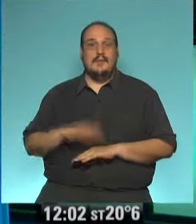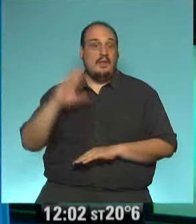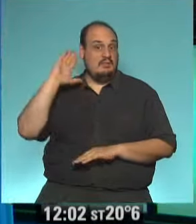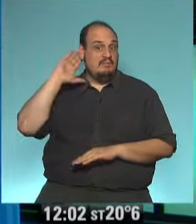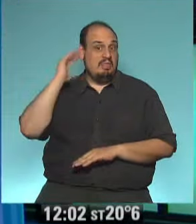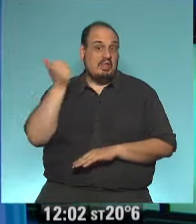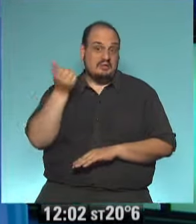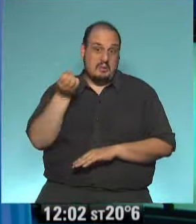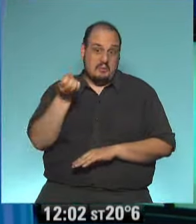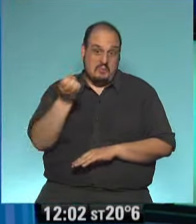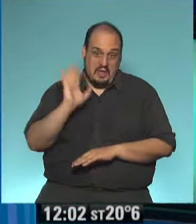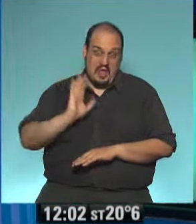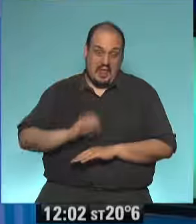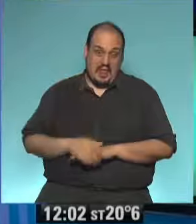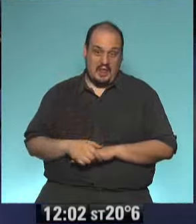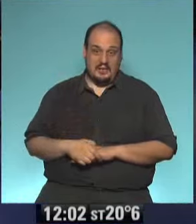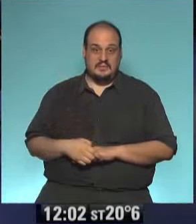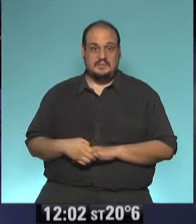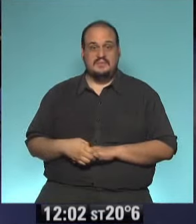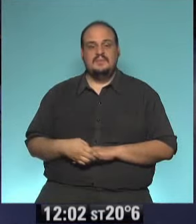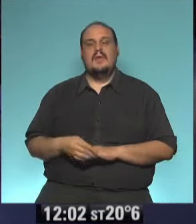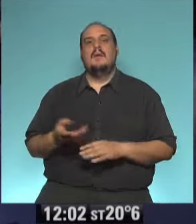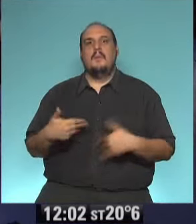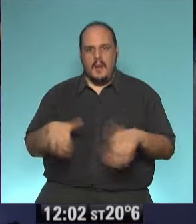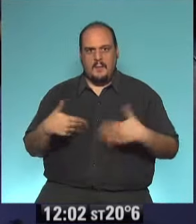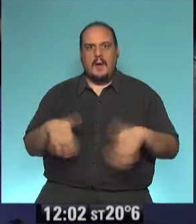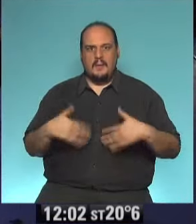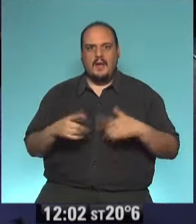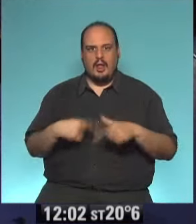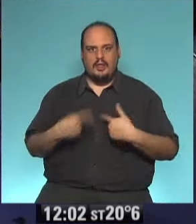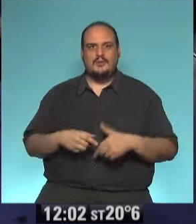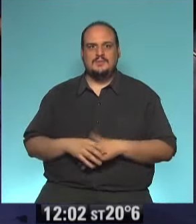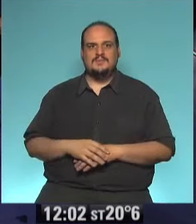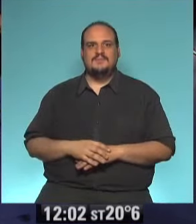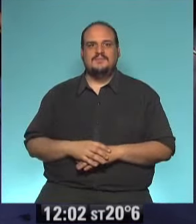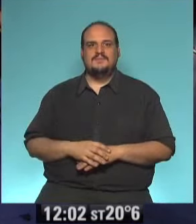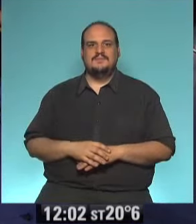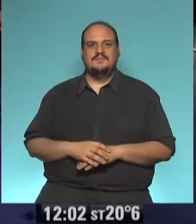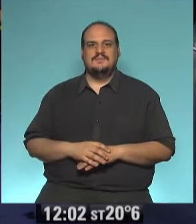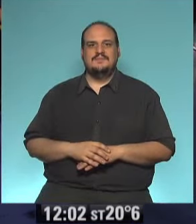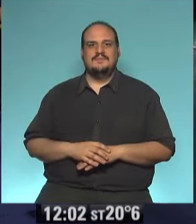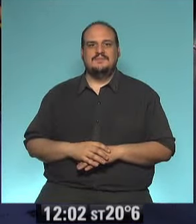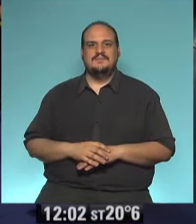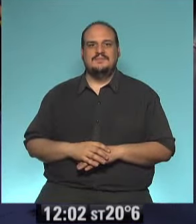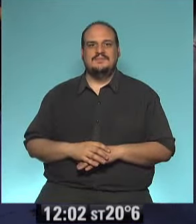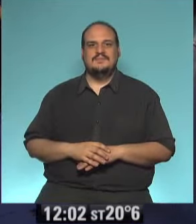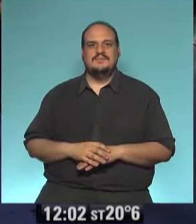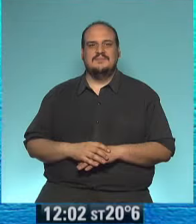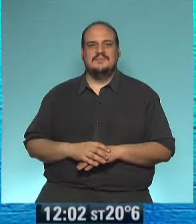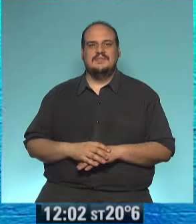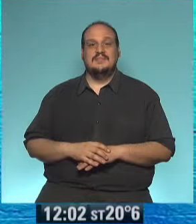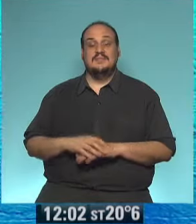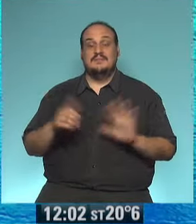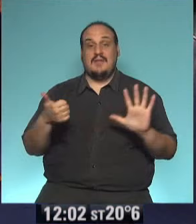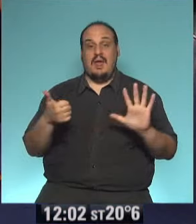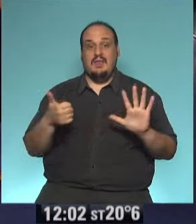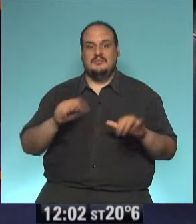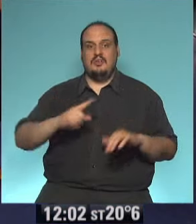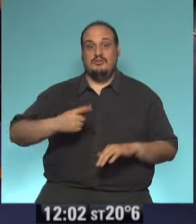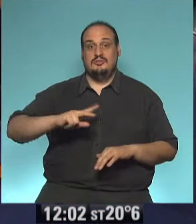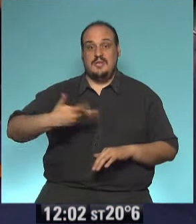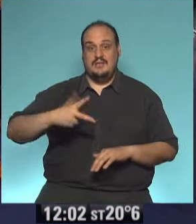Así que va, está bastante bien. Vamos que llegas, Agustina. Sí, dale. Sigo. Bueno, dale. Sí, dale, sí, dale. Sí, hasta que llegues. Vamos. ¡Un 6!